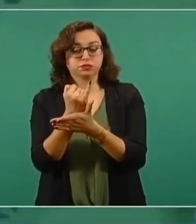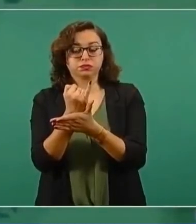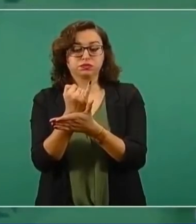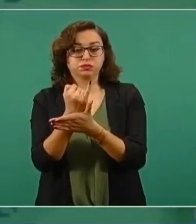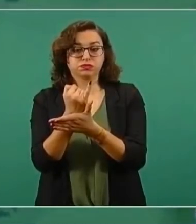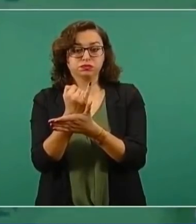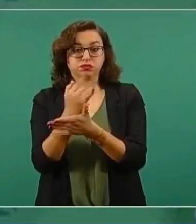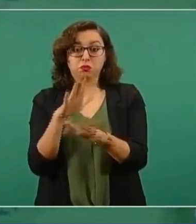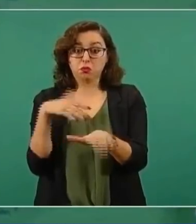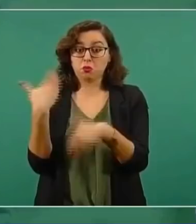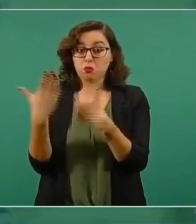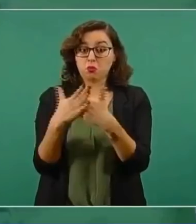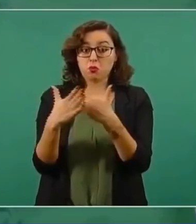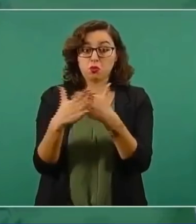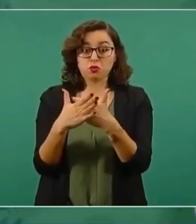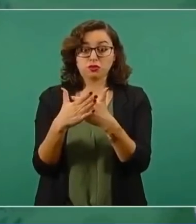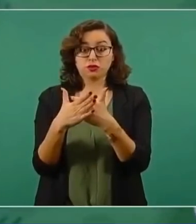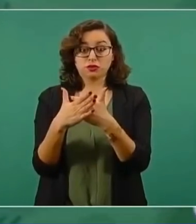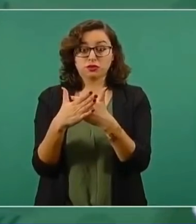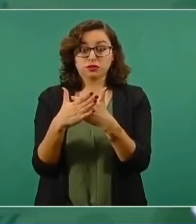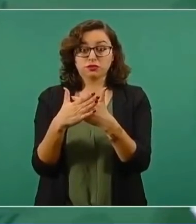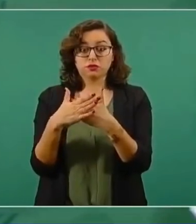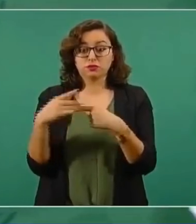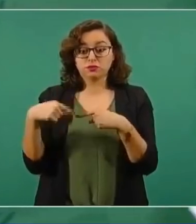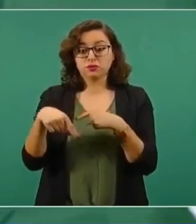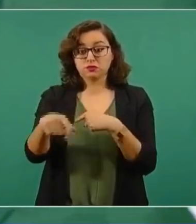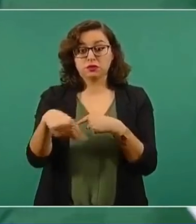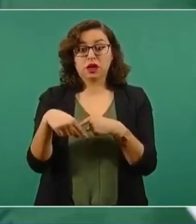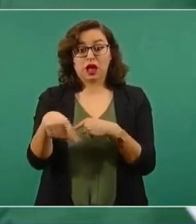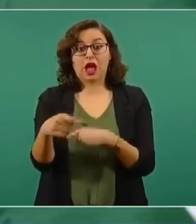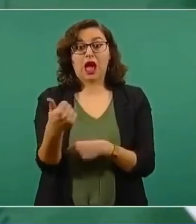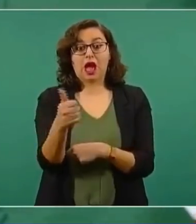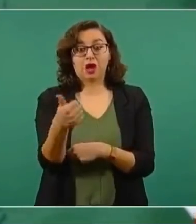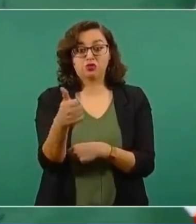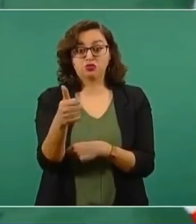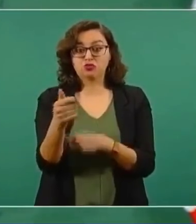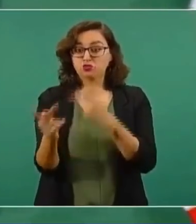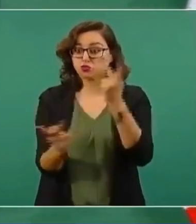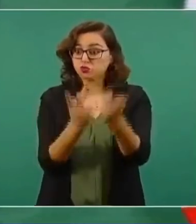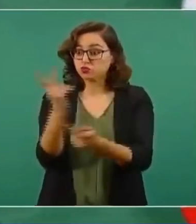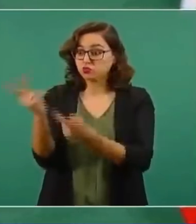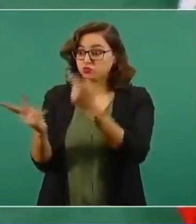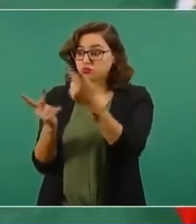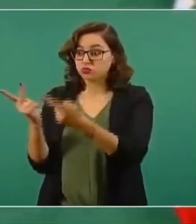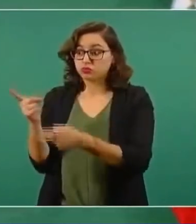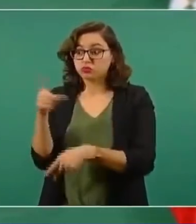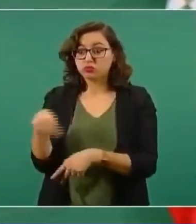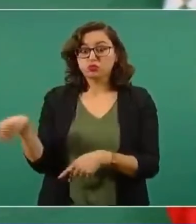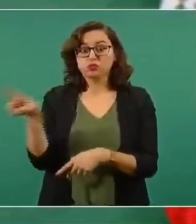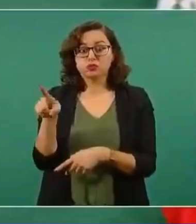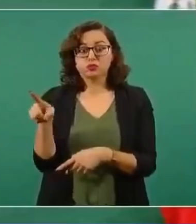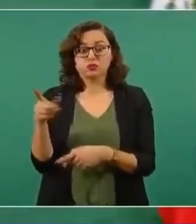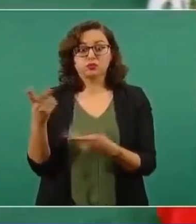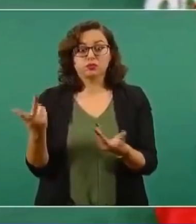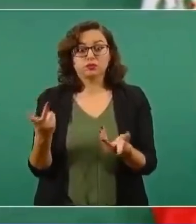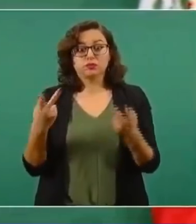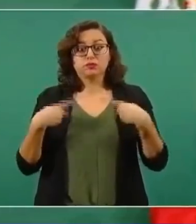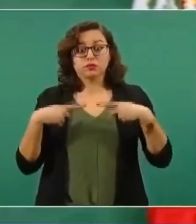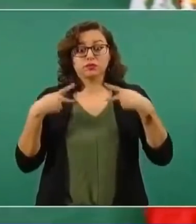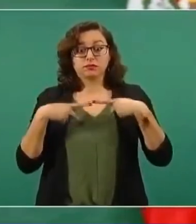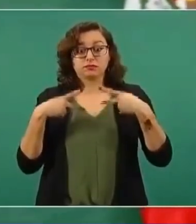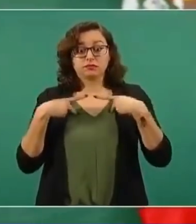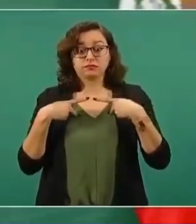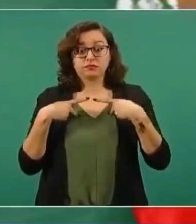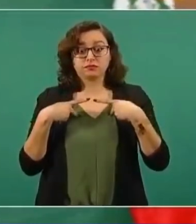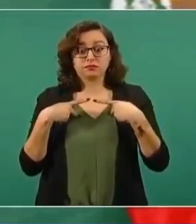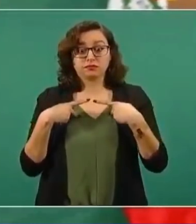consulta en el mes de agosto de este año. Los ciudadanos van a decidir si quieren